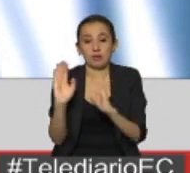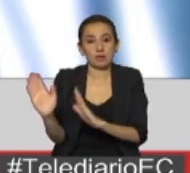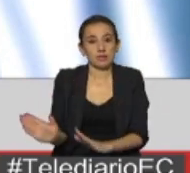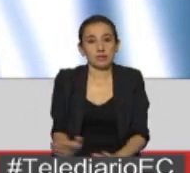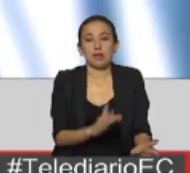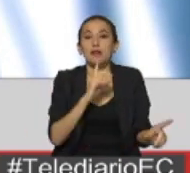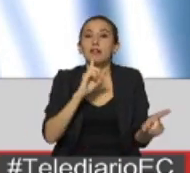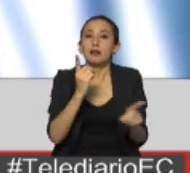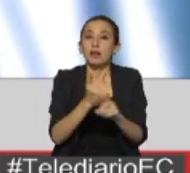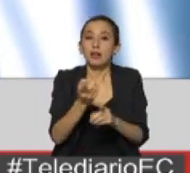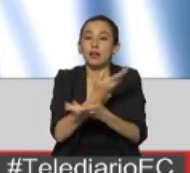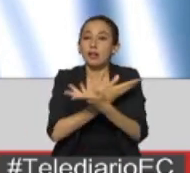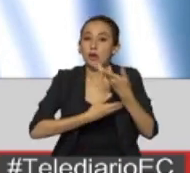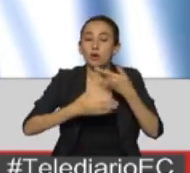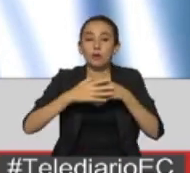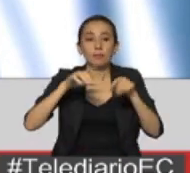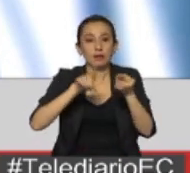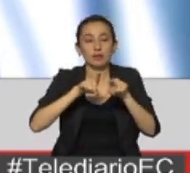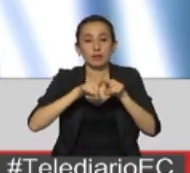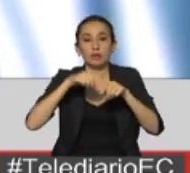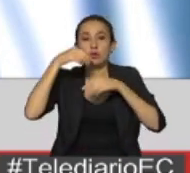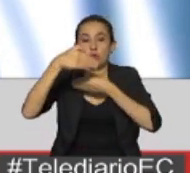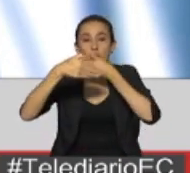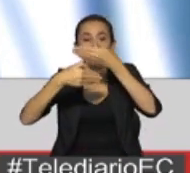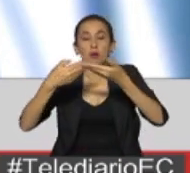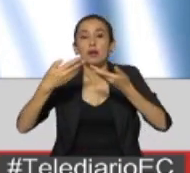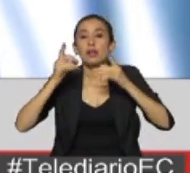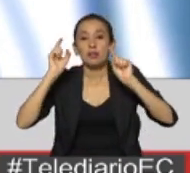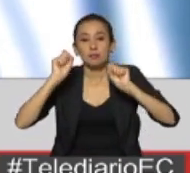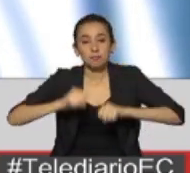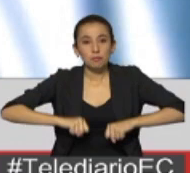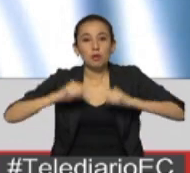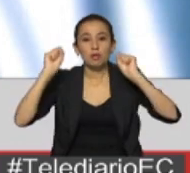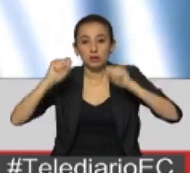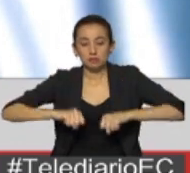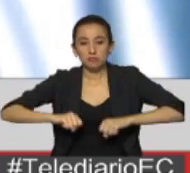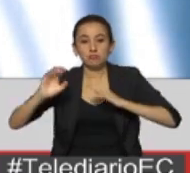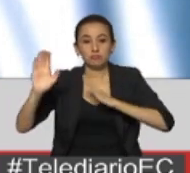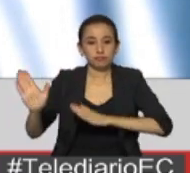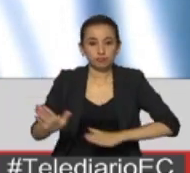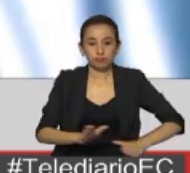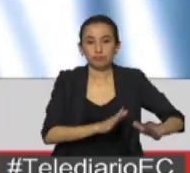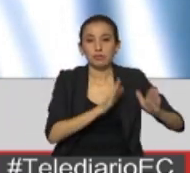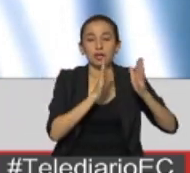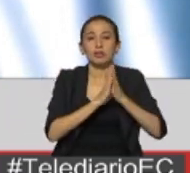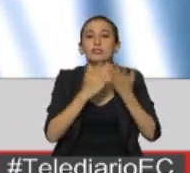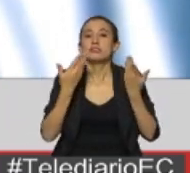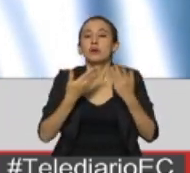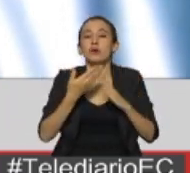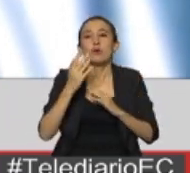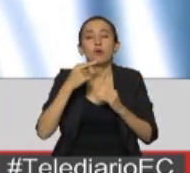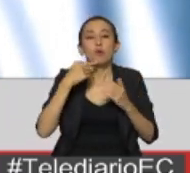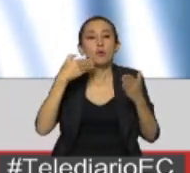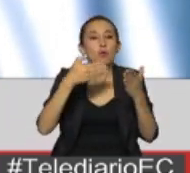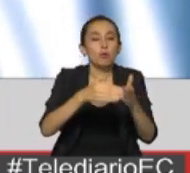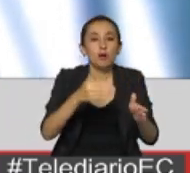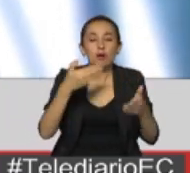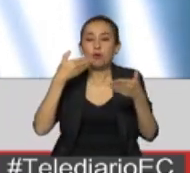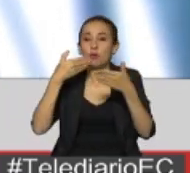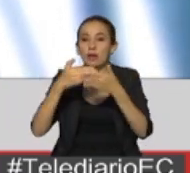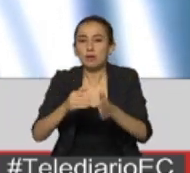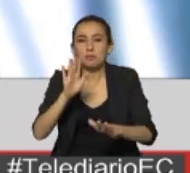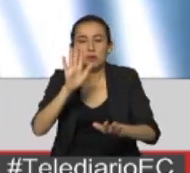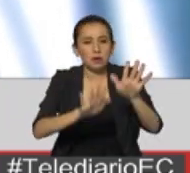sea negociación bilateral con el gobierno autónomo descentralizado, porque nos podrían pedir también un ejemplo que le